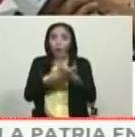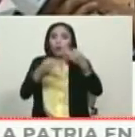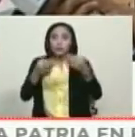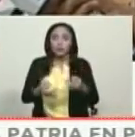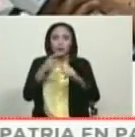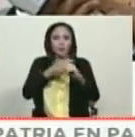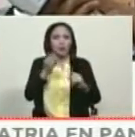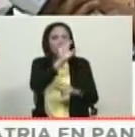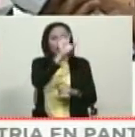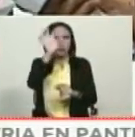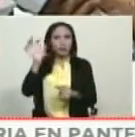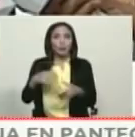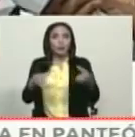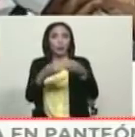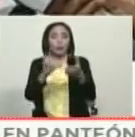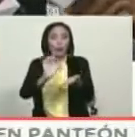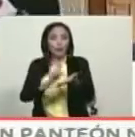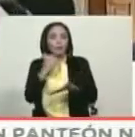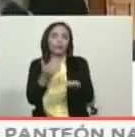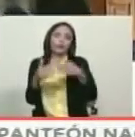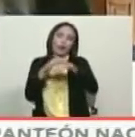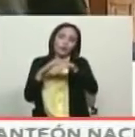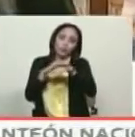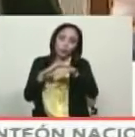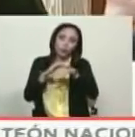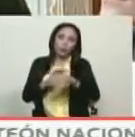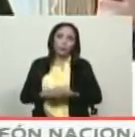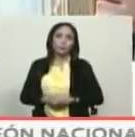países del cartel de lima que han ratificado